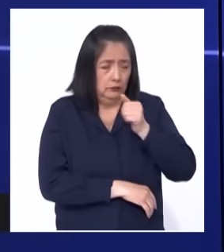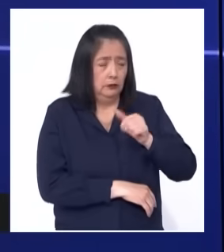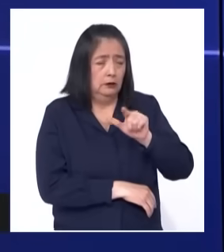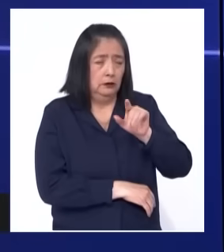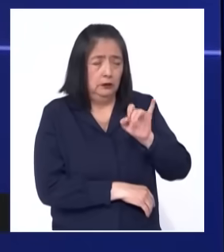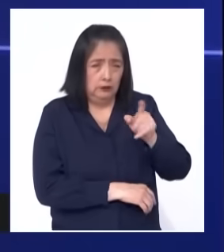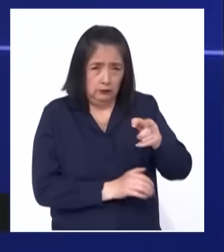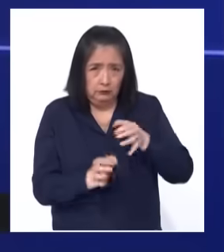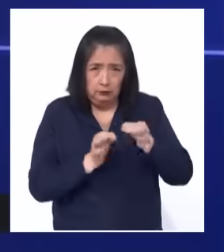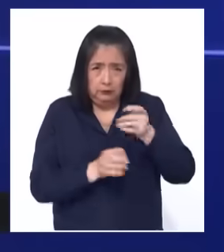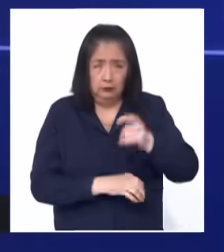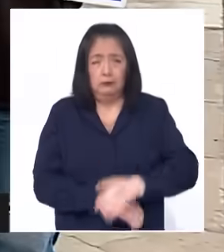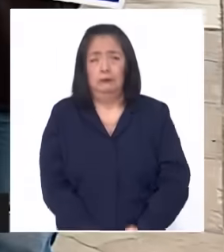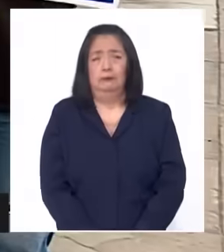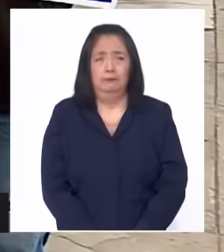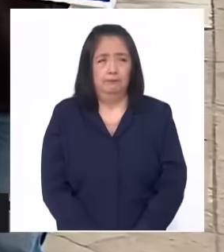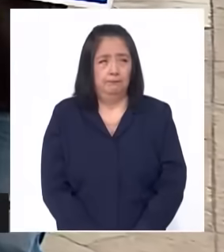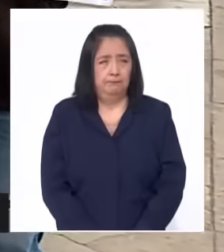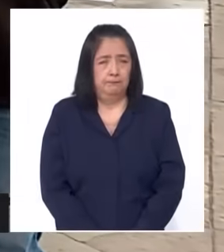más detalles.